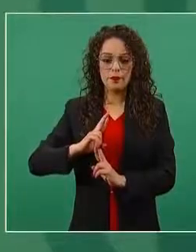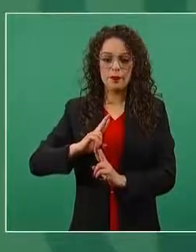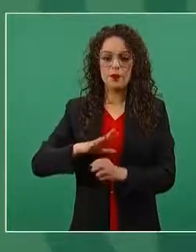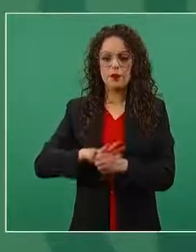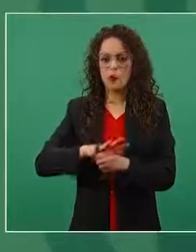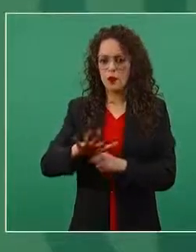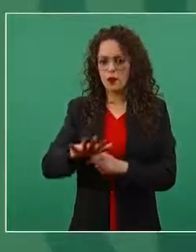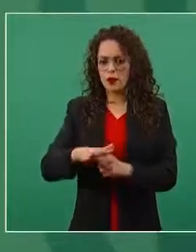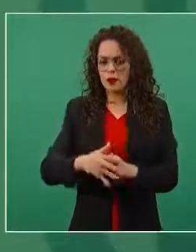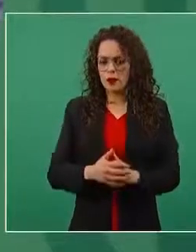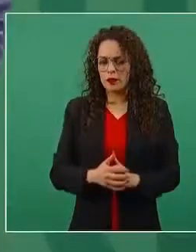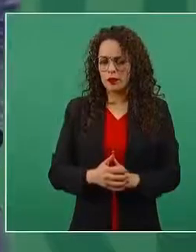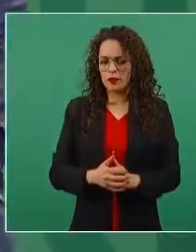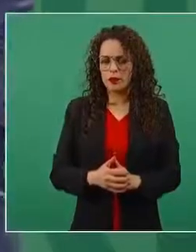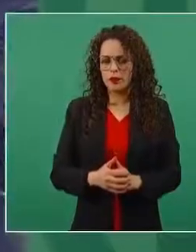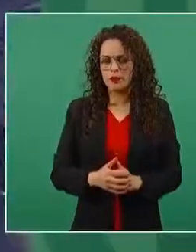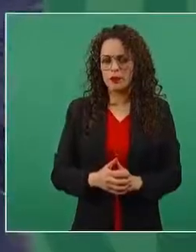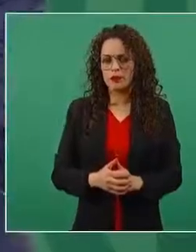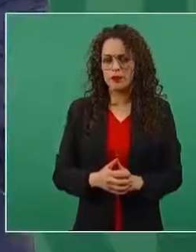fue,